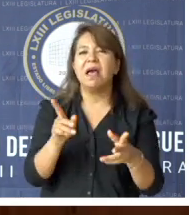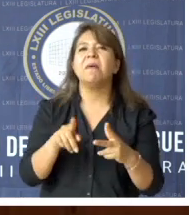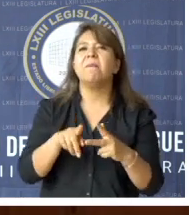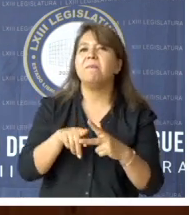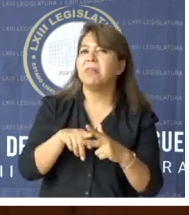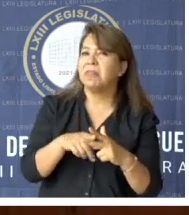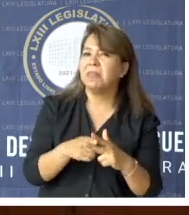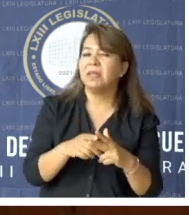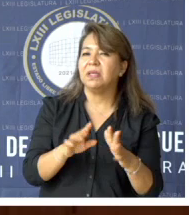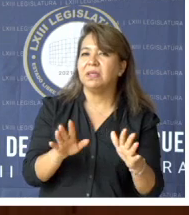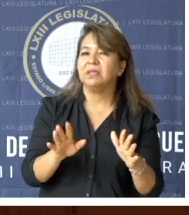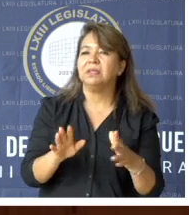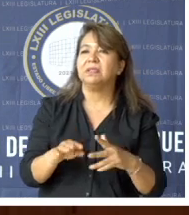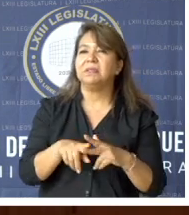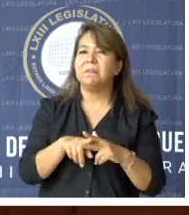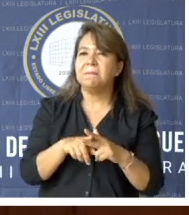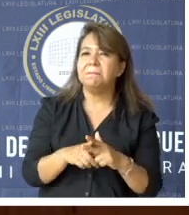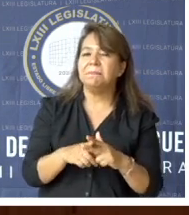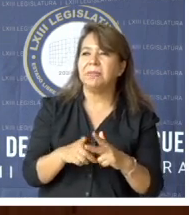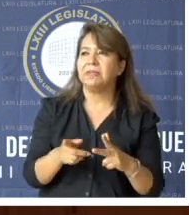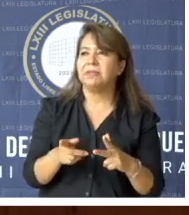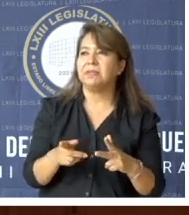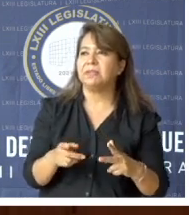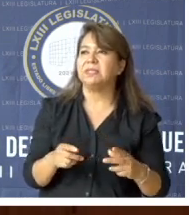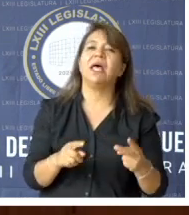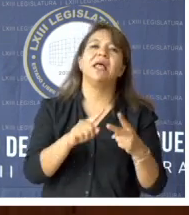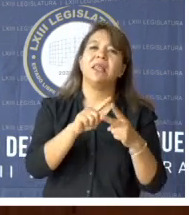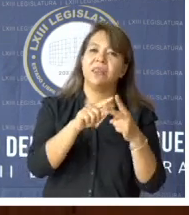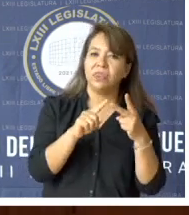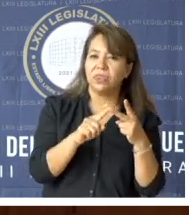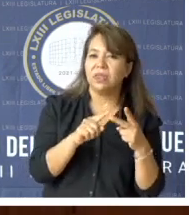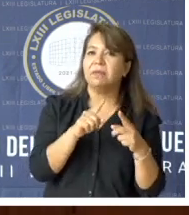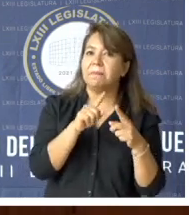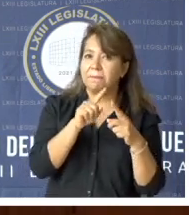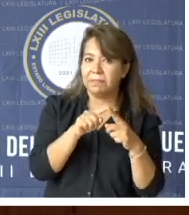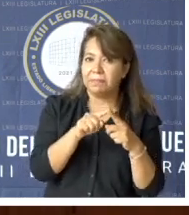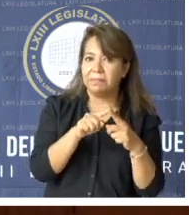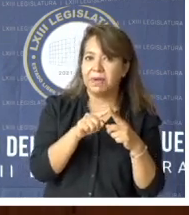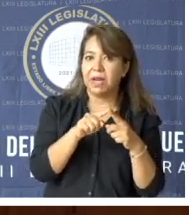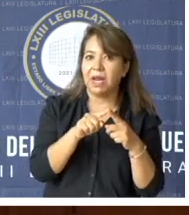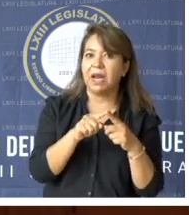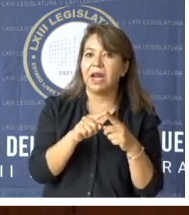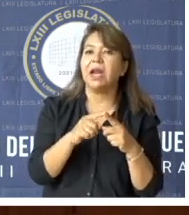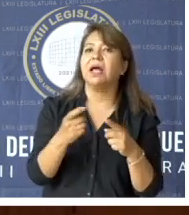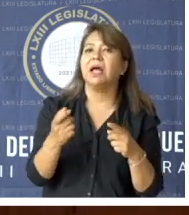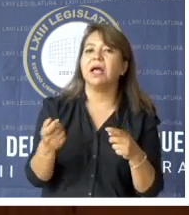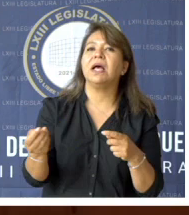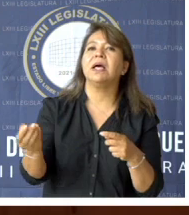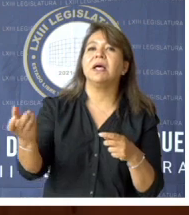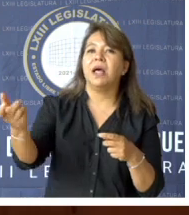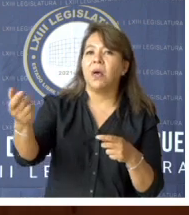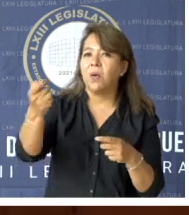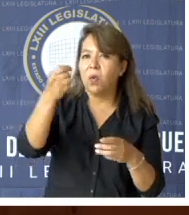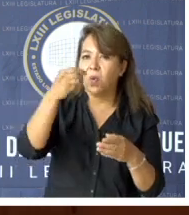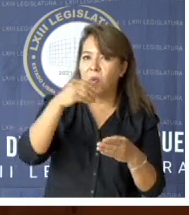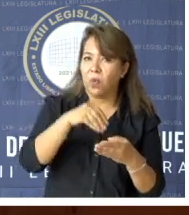con dos elementos principalmente. Me quiero referir al primero, que es la subcontratación o el